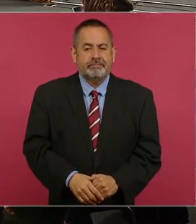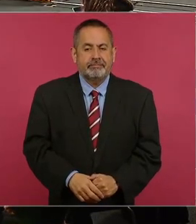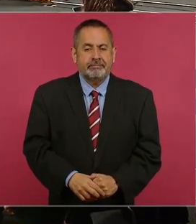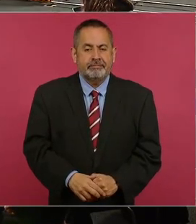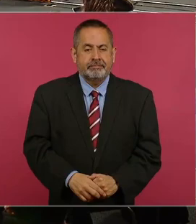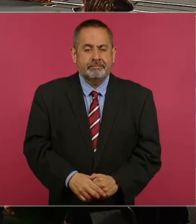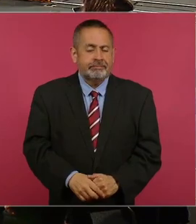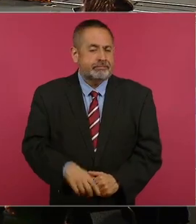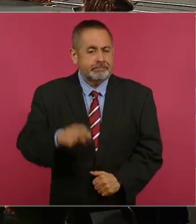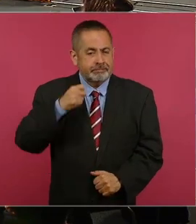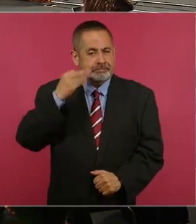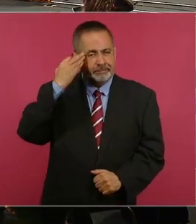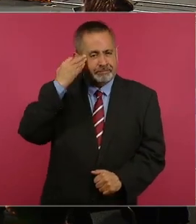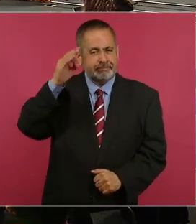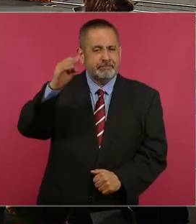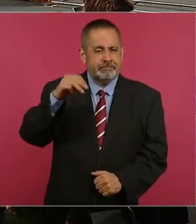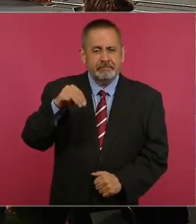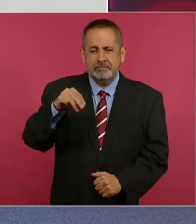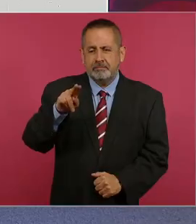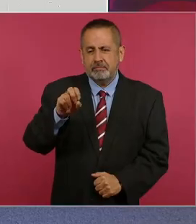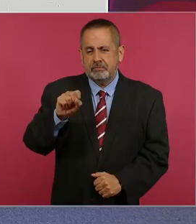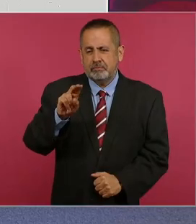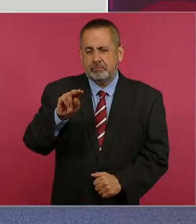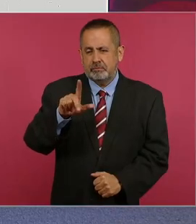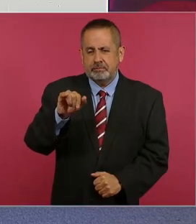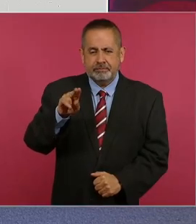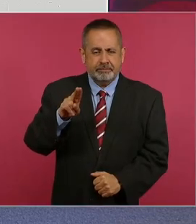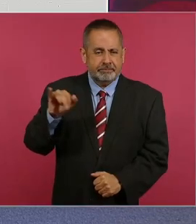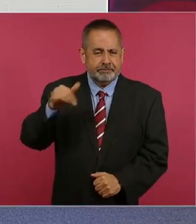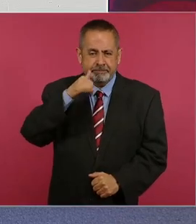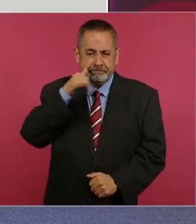en la época de Mussolini